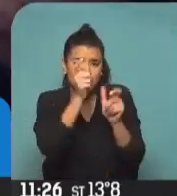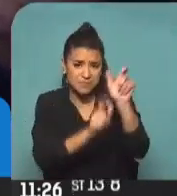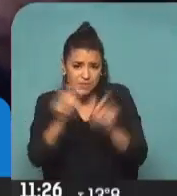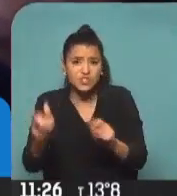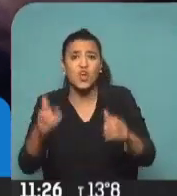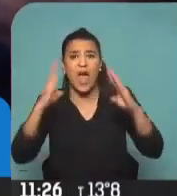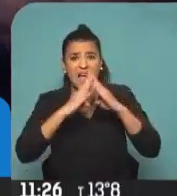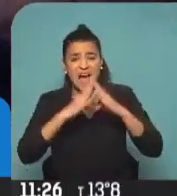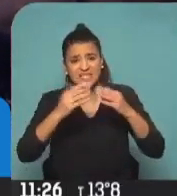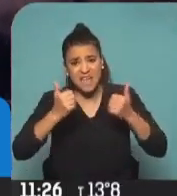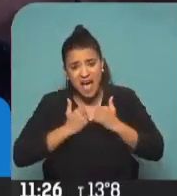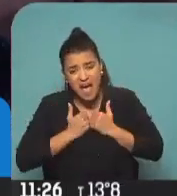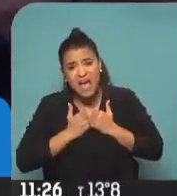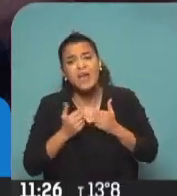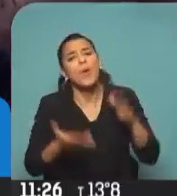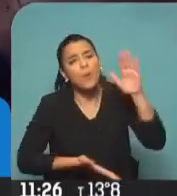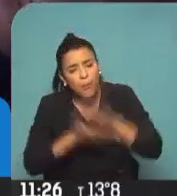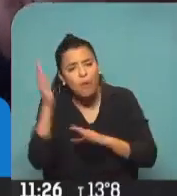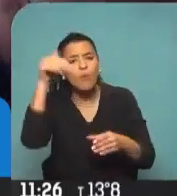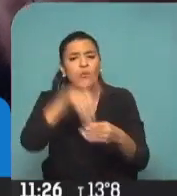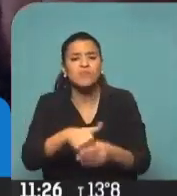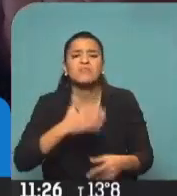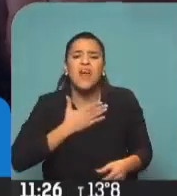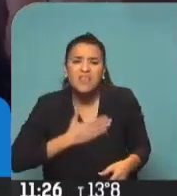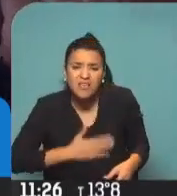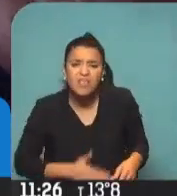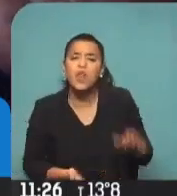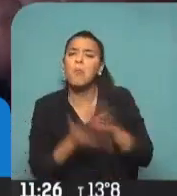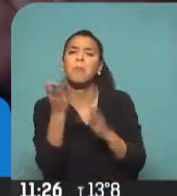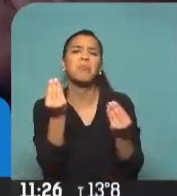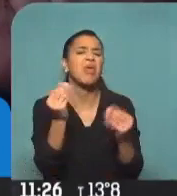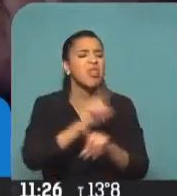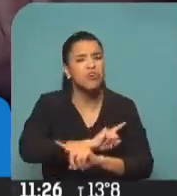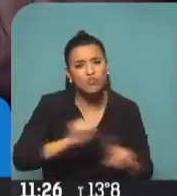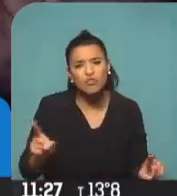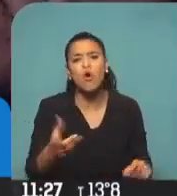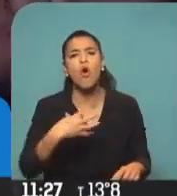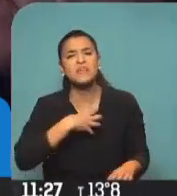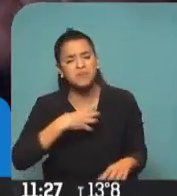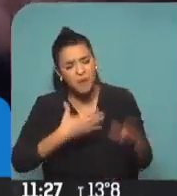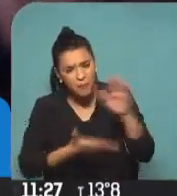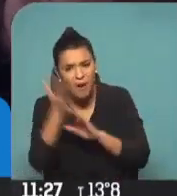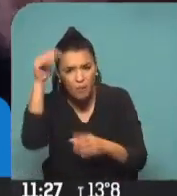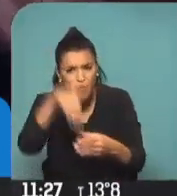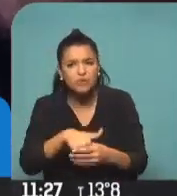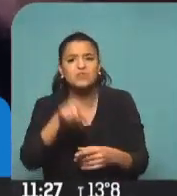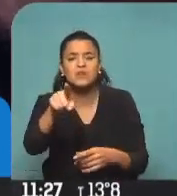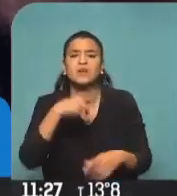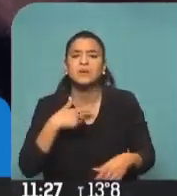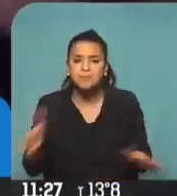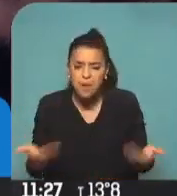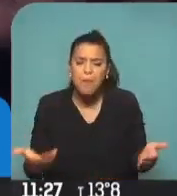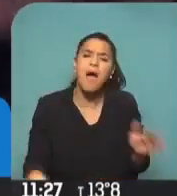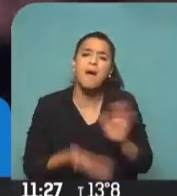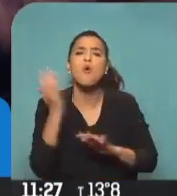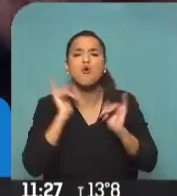está en su casa, que vayan a votar tranquilos, que vayan a votar sin miedo, que vayan a votar con esperanza, que levanten a los chicos, que